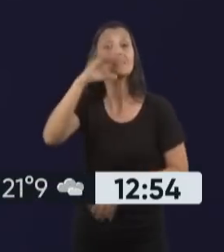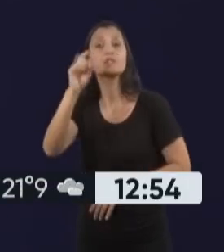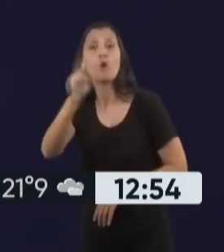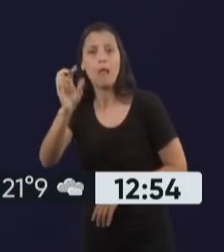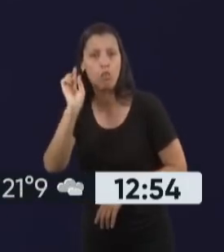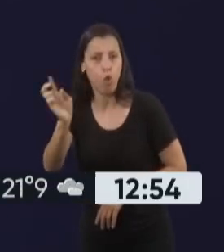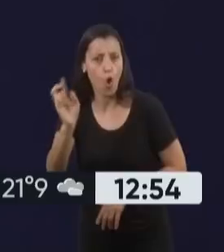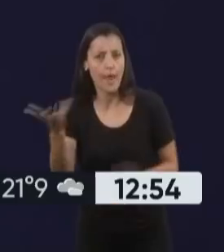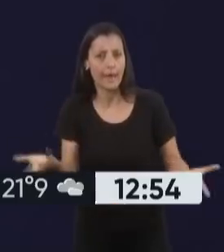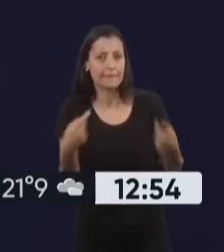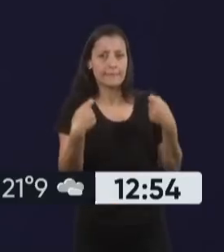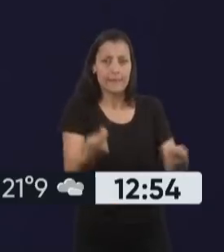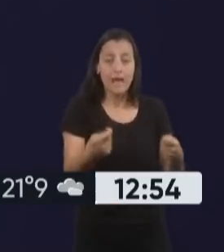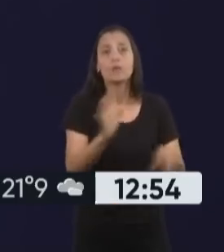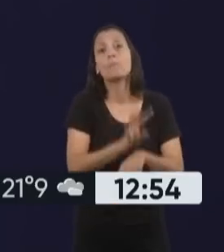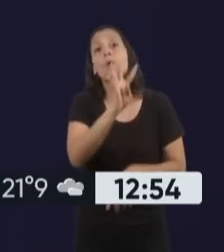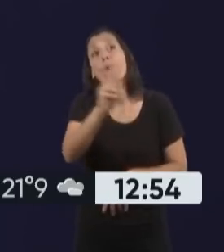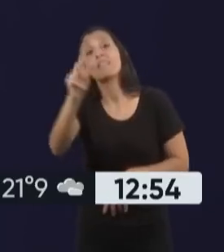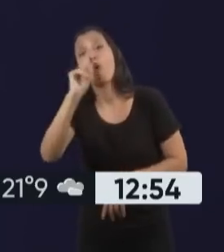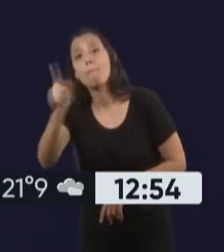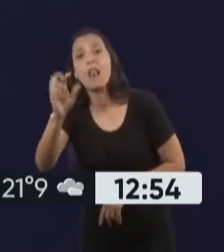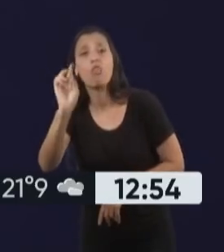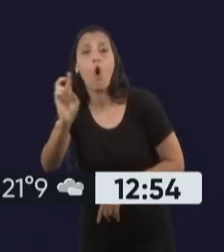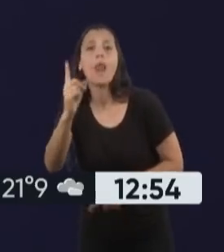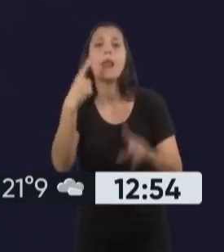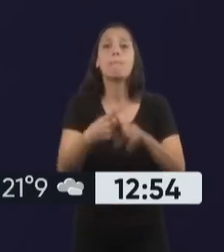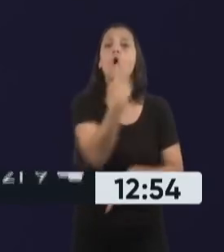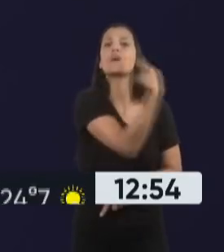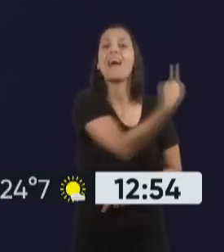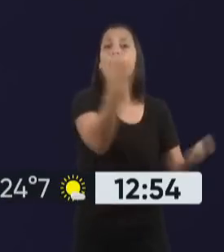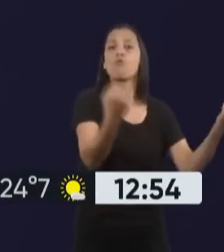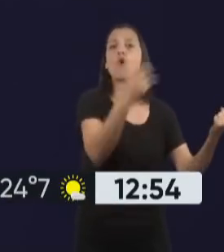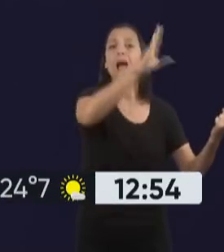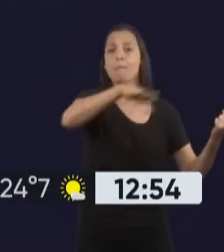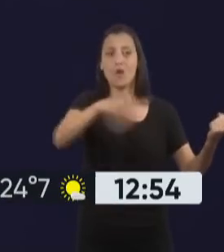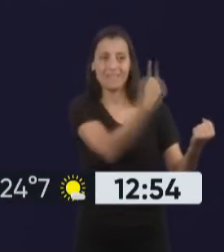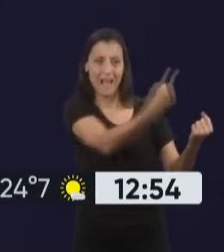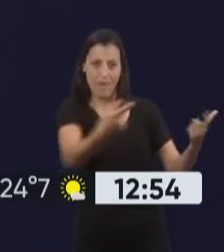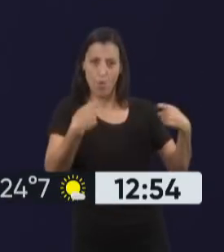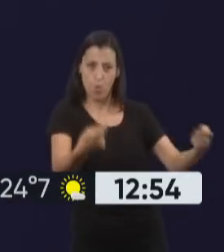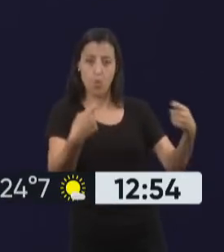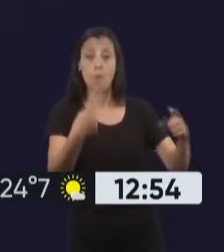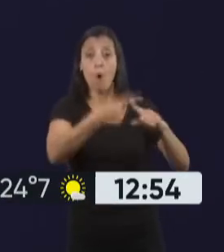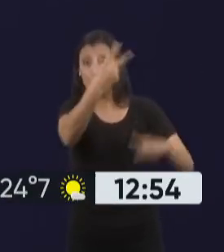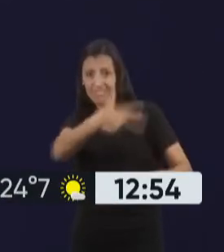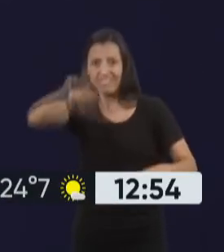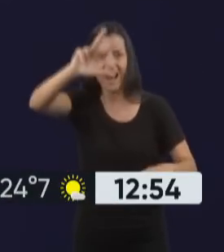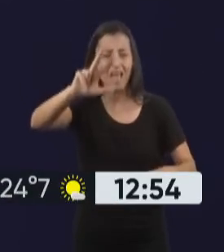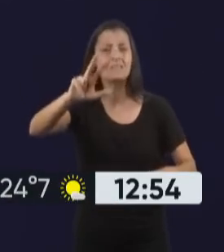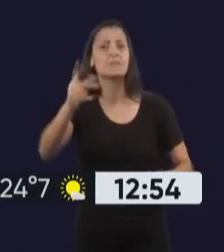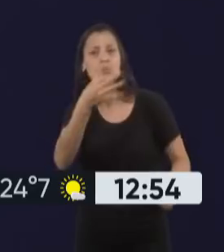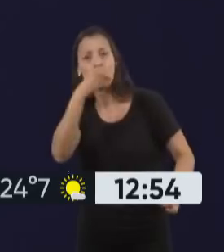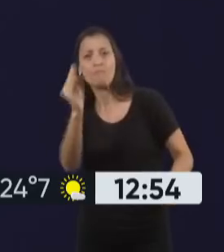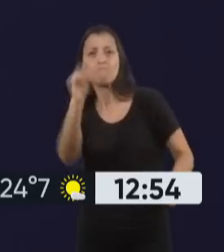$25.700.000, o sea, $42.000 por cada camioneta Kangoo, el triple de su valor real a la